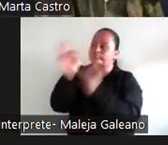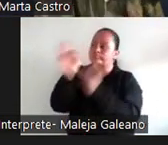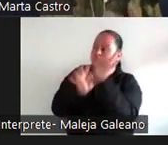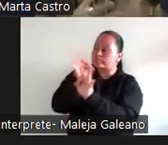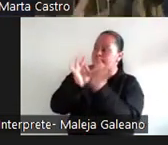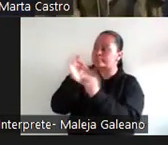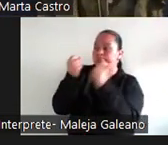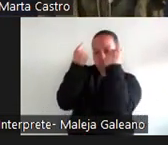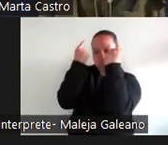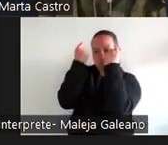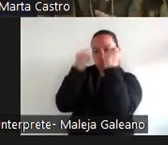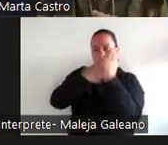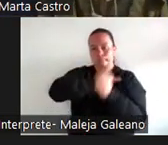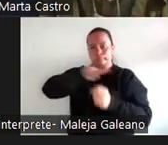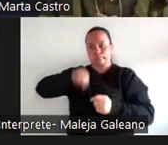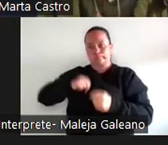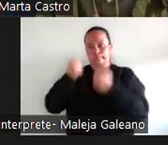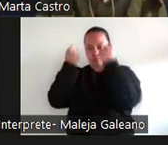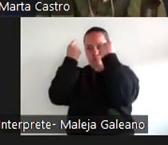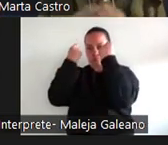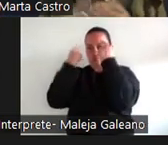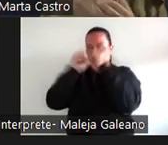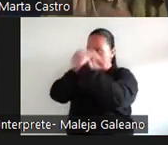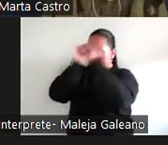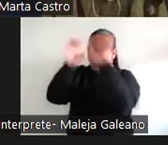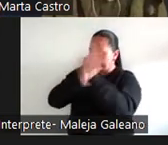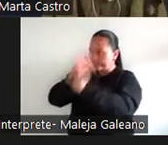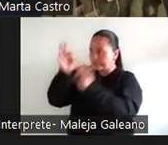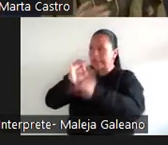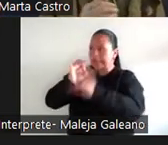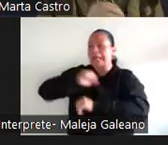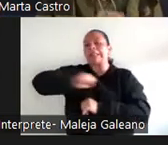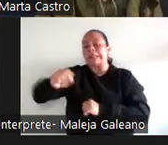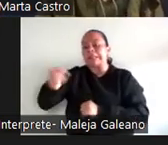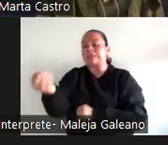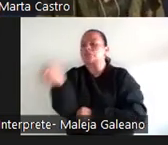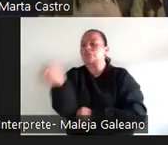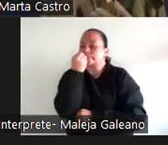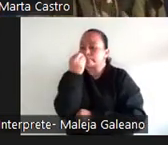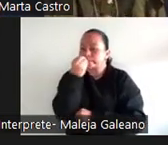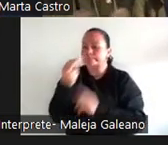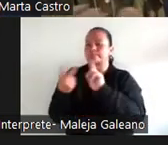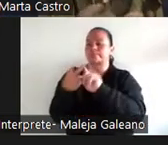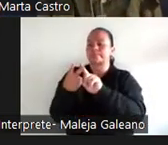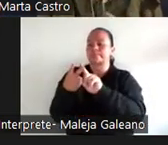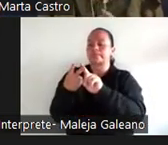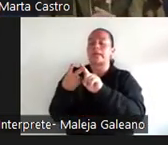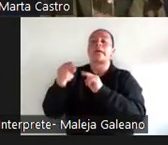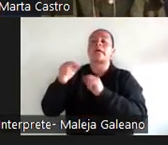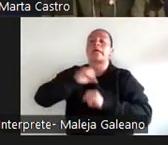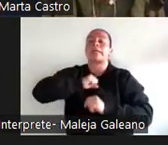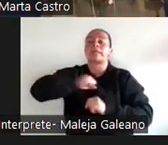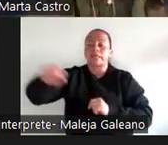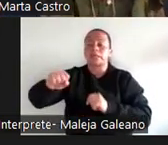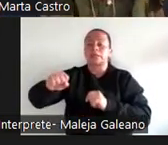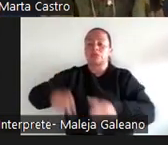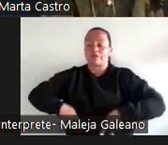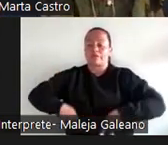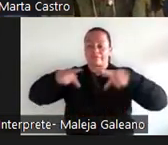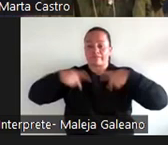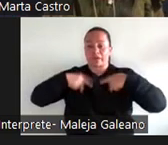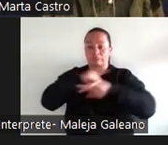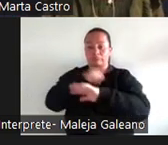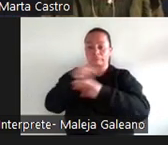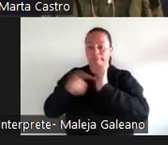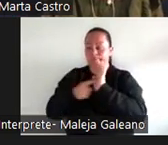como cuidado por ejemplo el derecho a la alimentación el derecho a una vida digna el derecho a la educación cuando se trata de